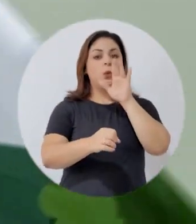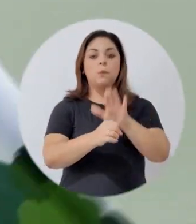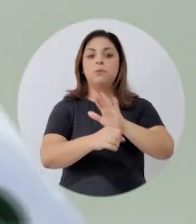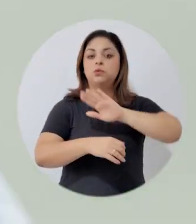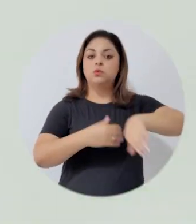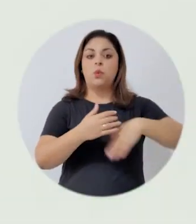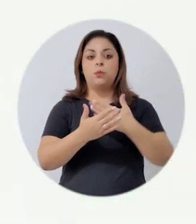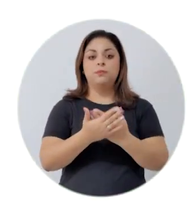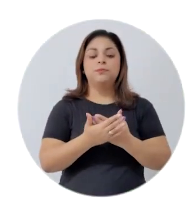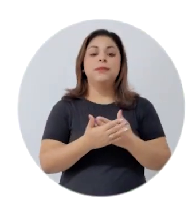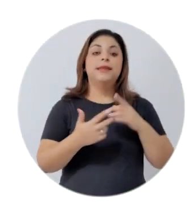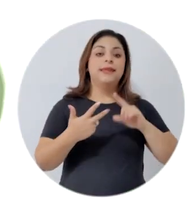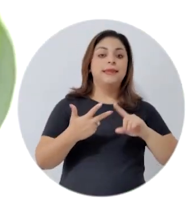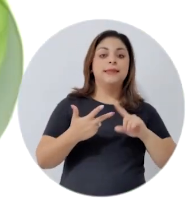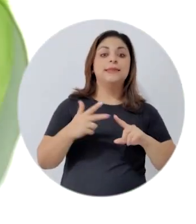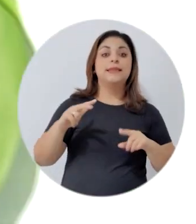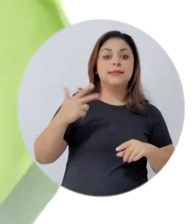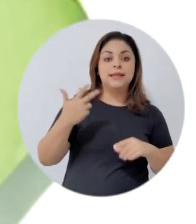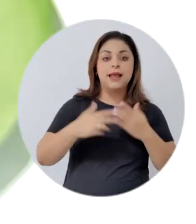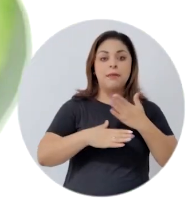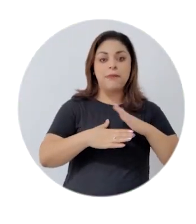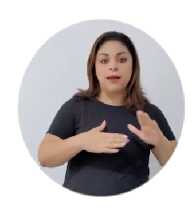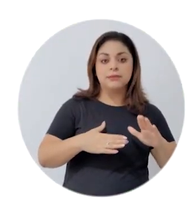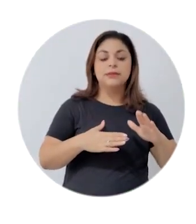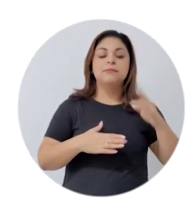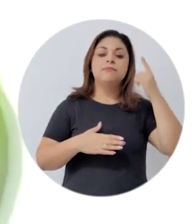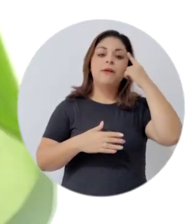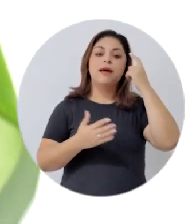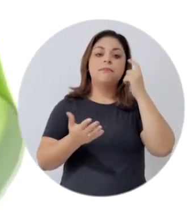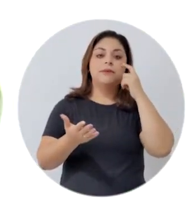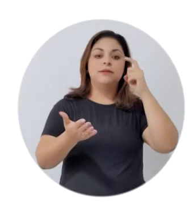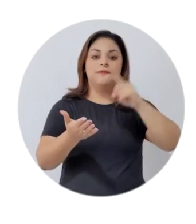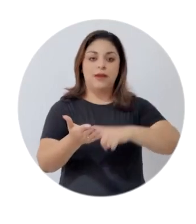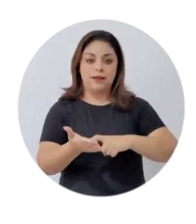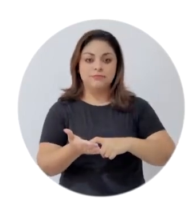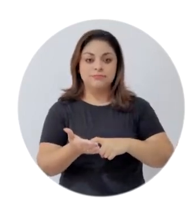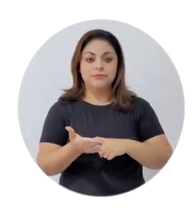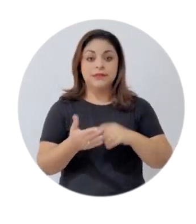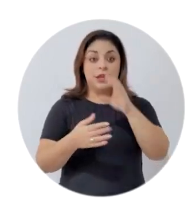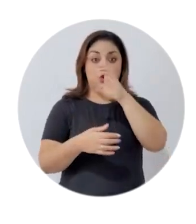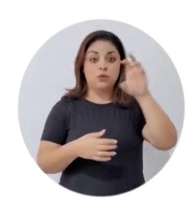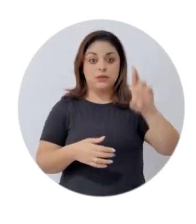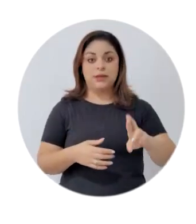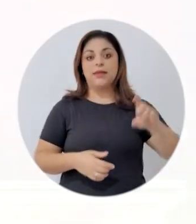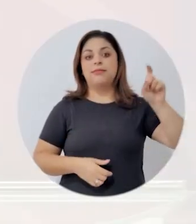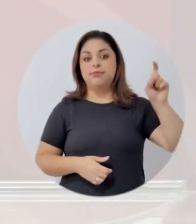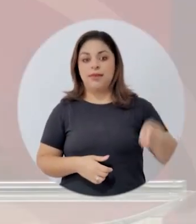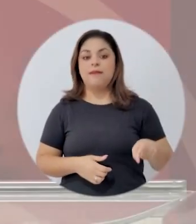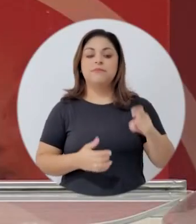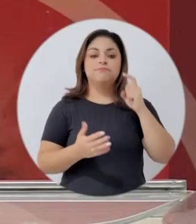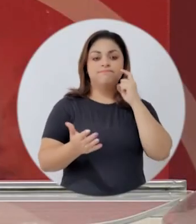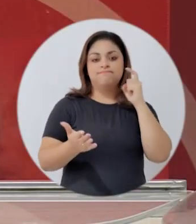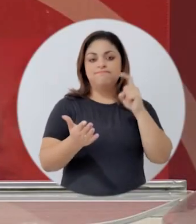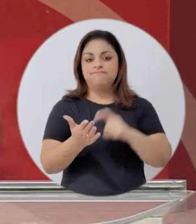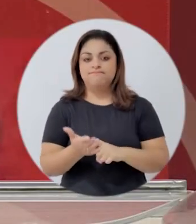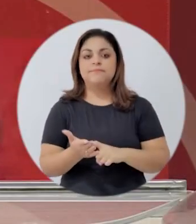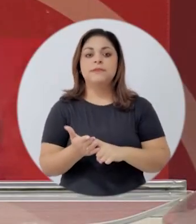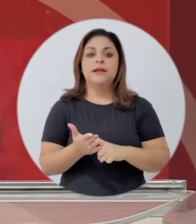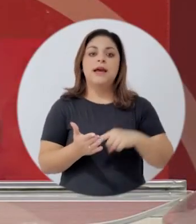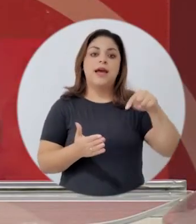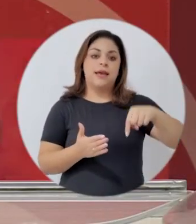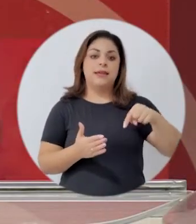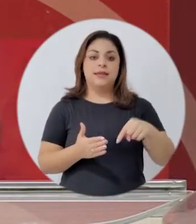y de tercera parte que es por un organismo de verificación que en Costa Rica tienen que estar reconocidos por el